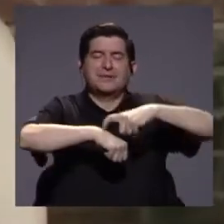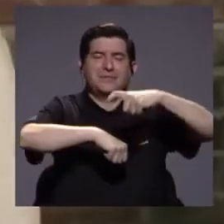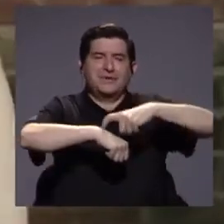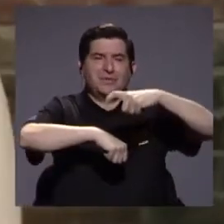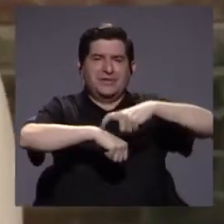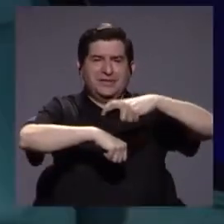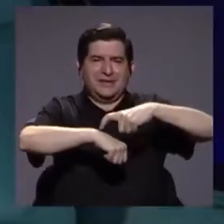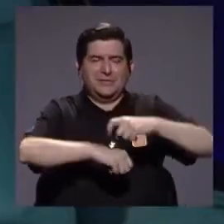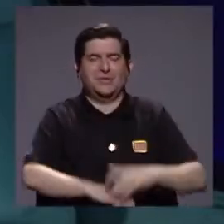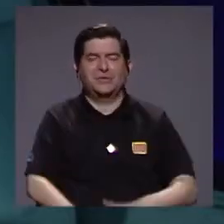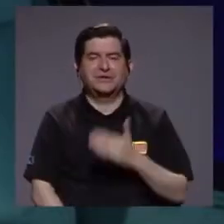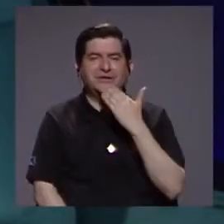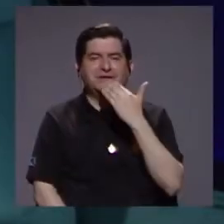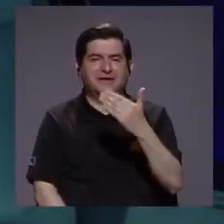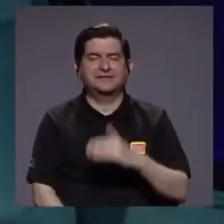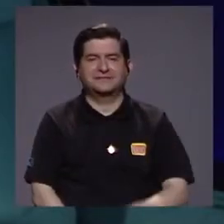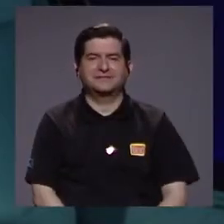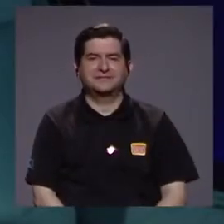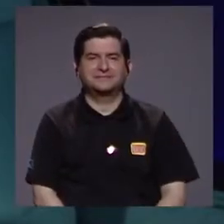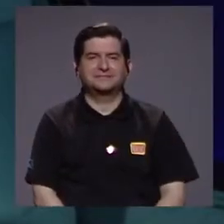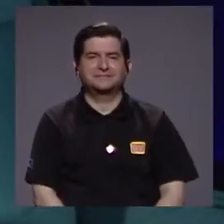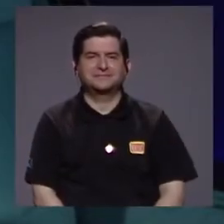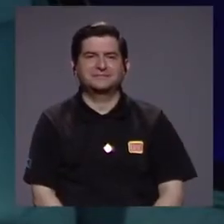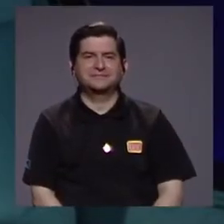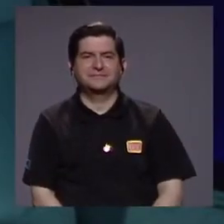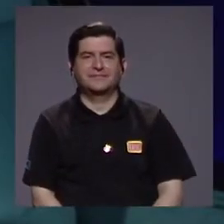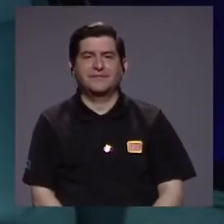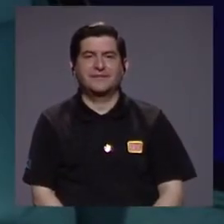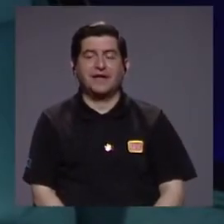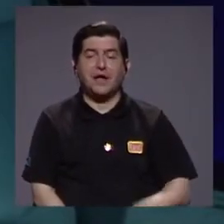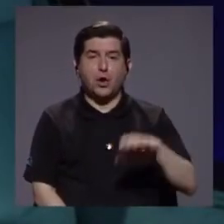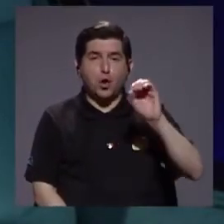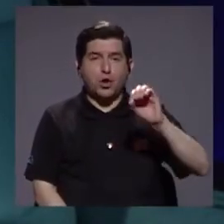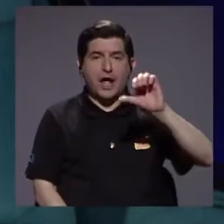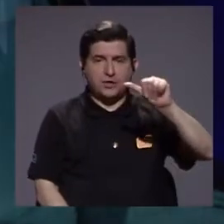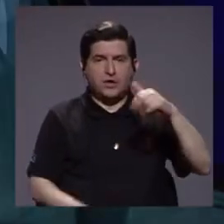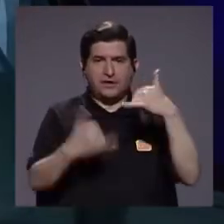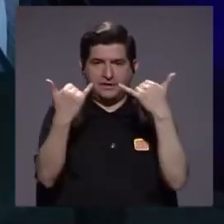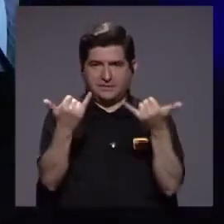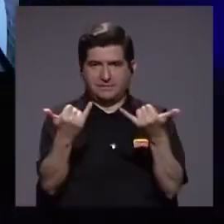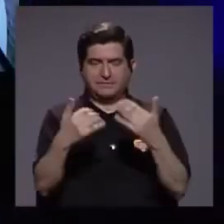es importante. Muchas gracias. Gracias. Continuamos con el señor Orlando Arrieta.